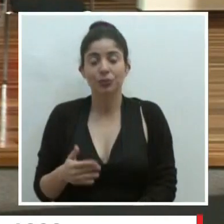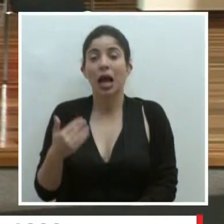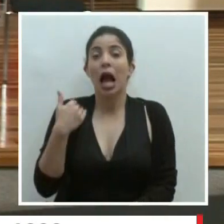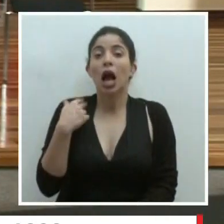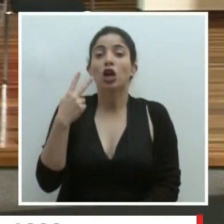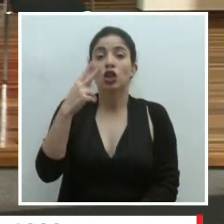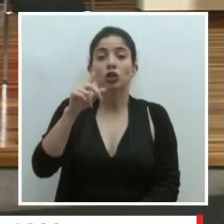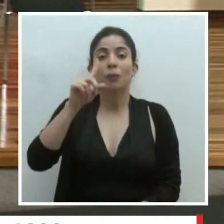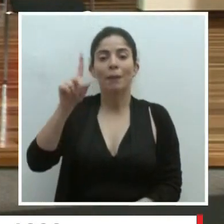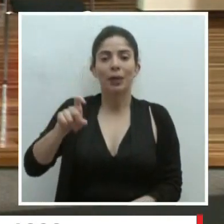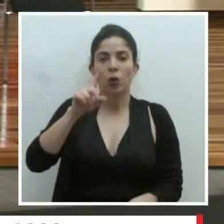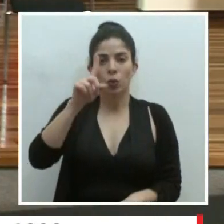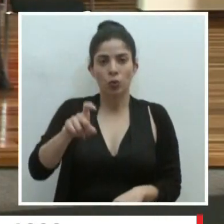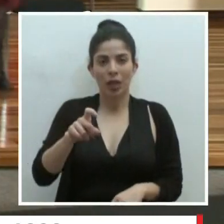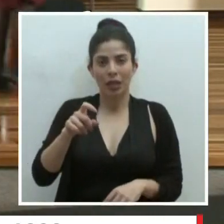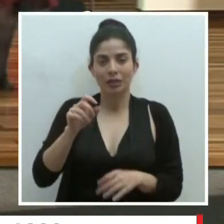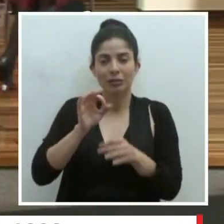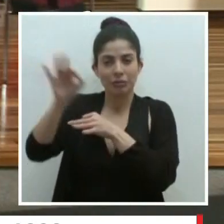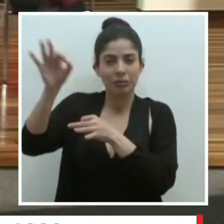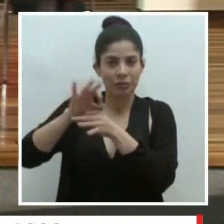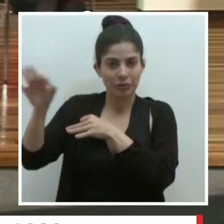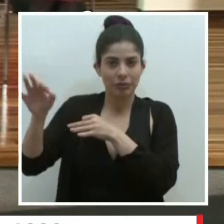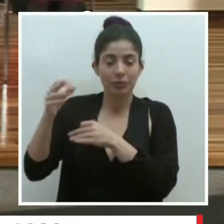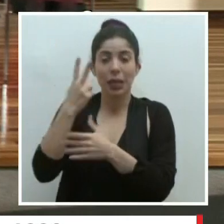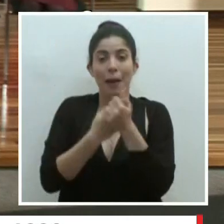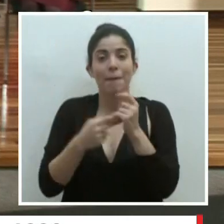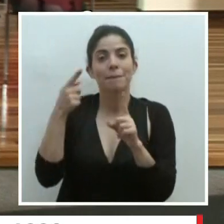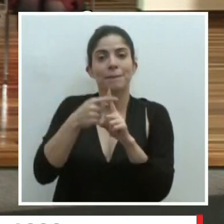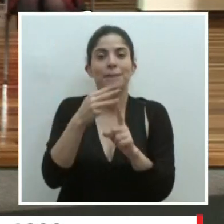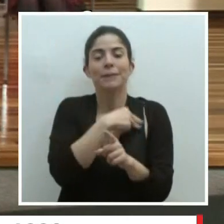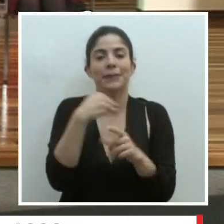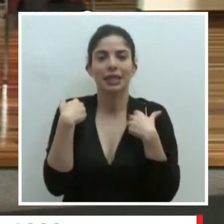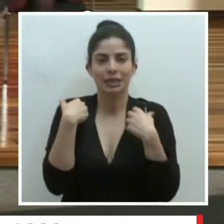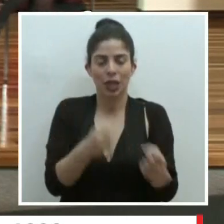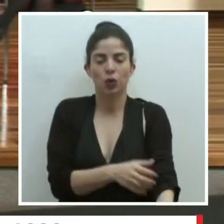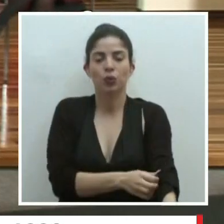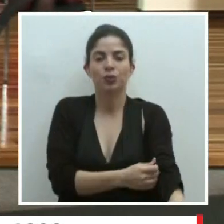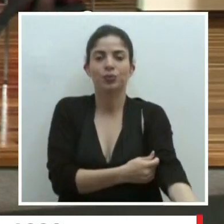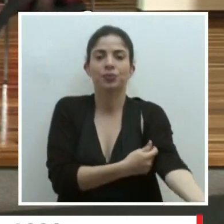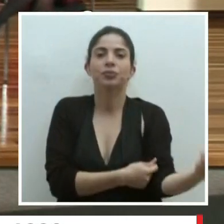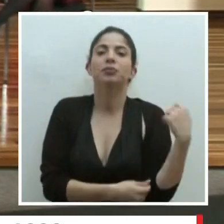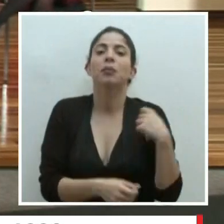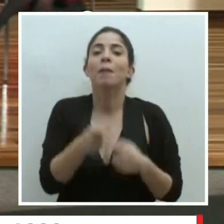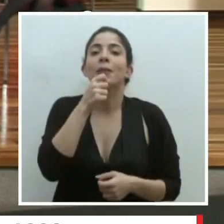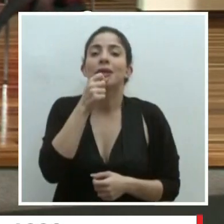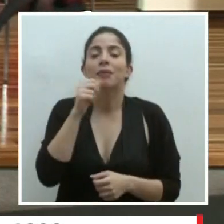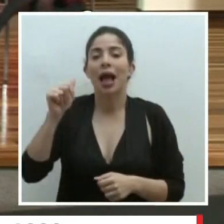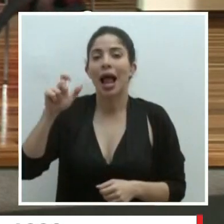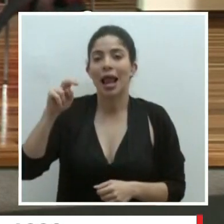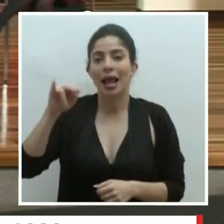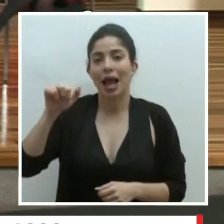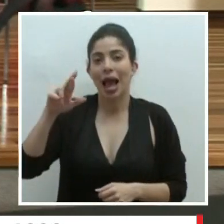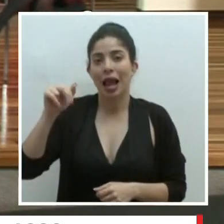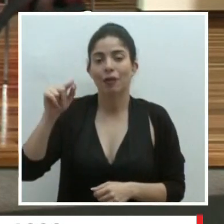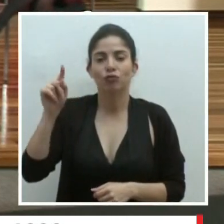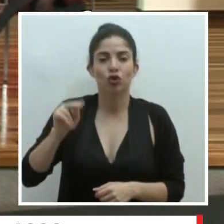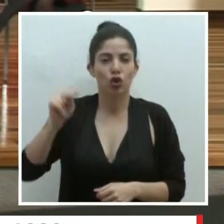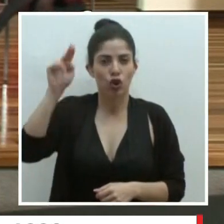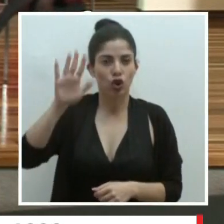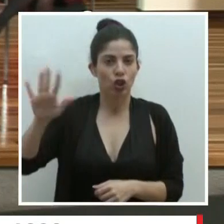Tenemos dos consultas de medios regionales, ambas para el ministro de Salud. El medio Alan Jara, de la zona